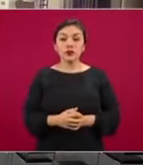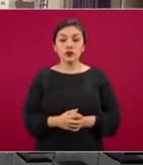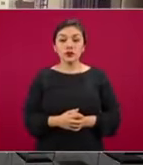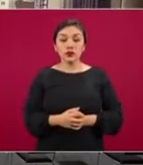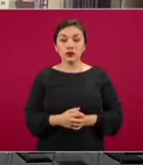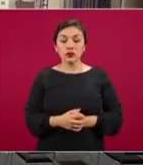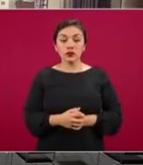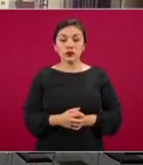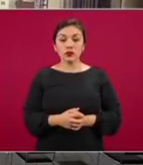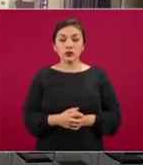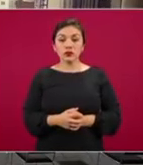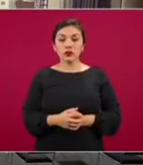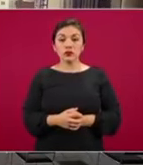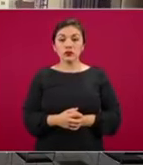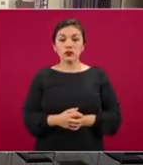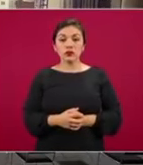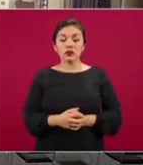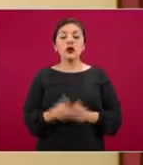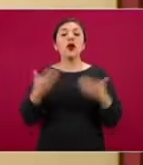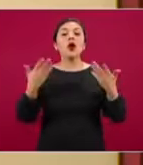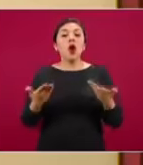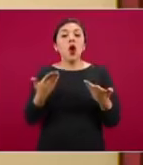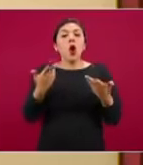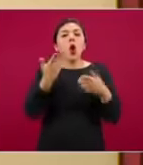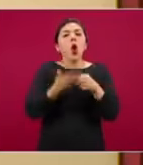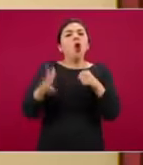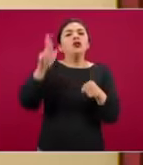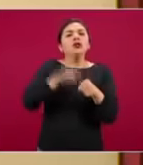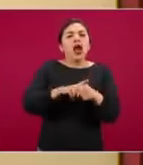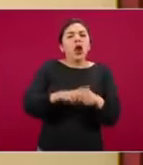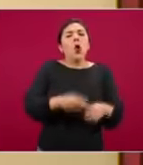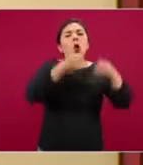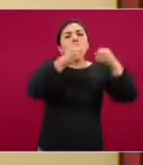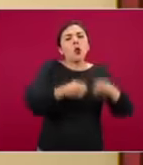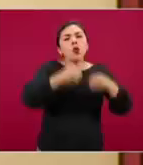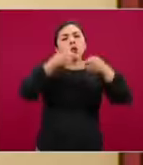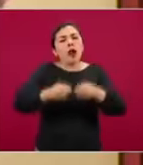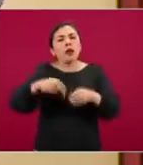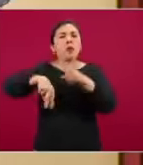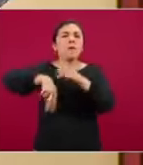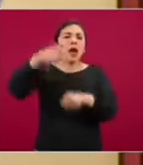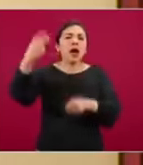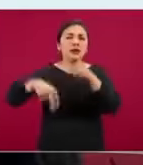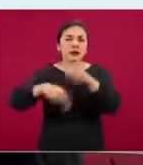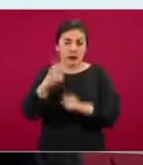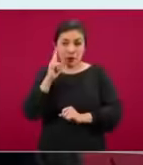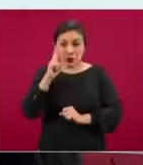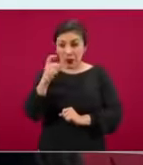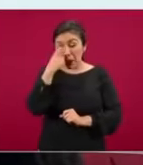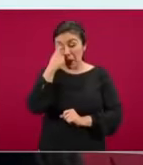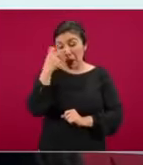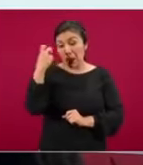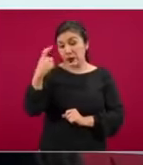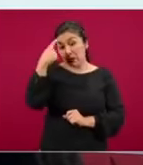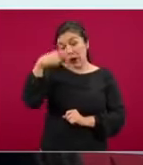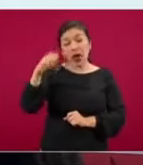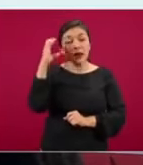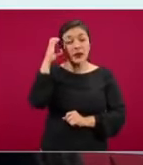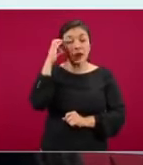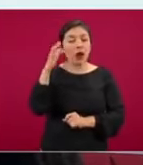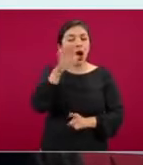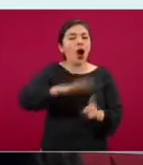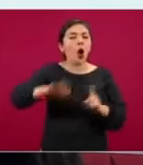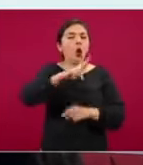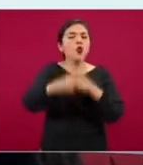diapositiva. Actualizamos la ocupación y la disponibilidad hospitalaria. Esta es específicamente de las camas